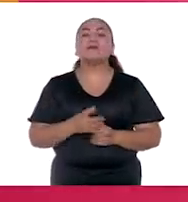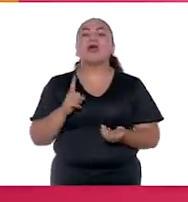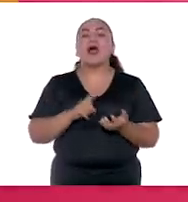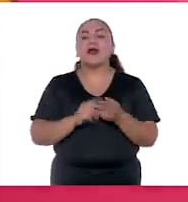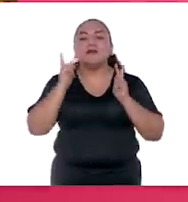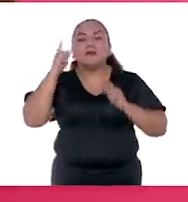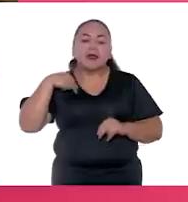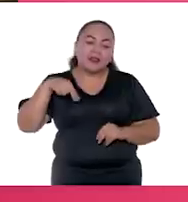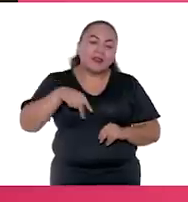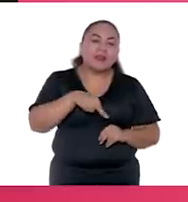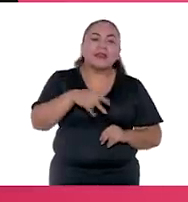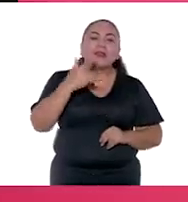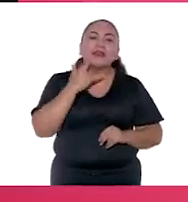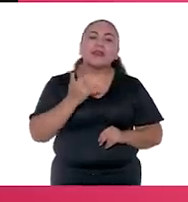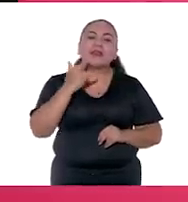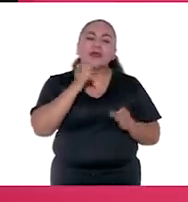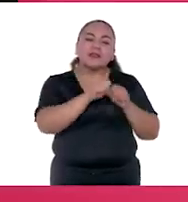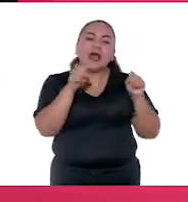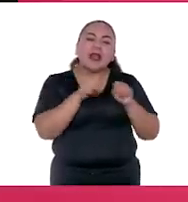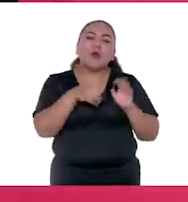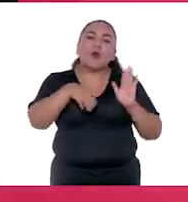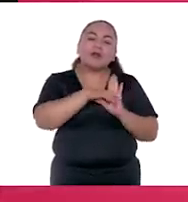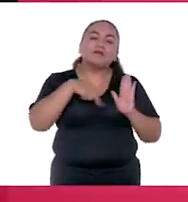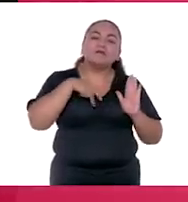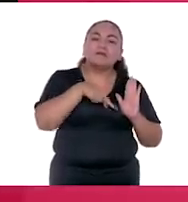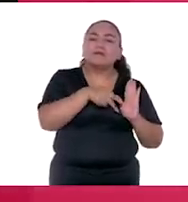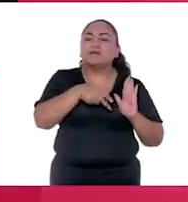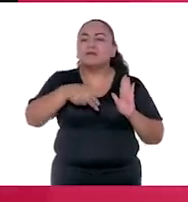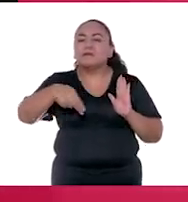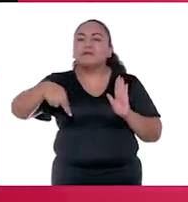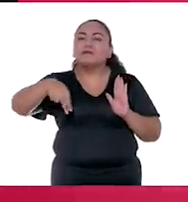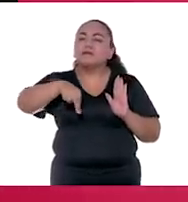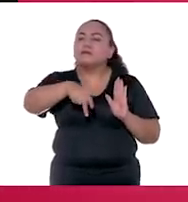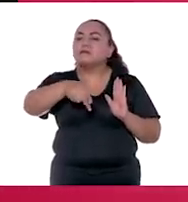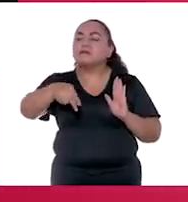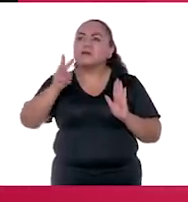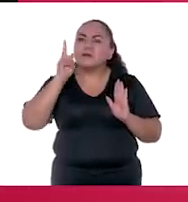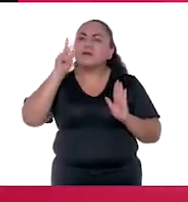Conforme uno visita las salas, hace un recorrido por la vida de don Venustiano.